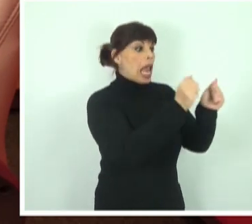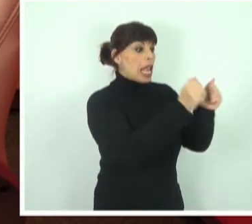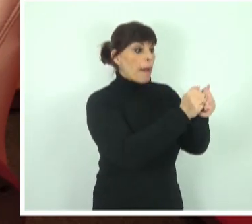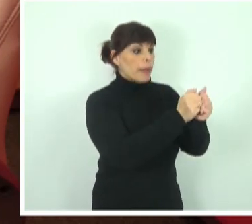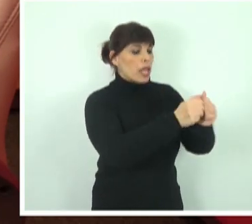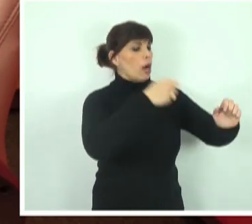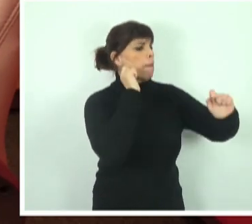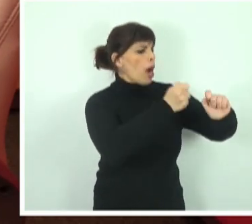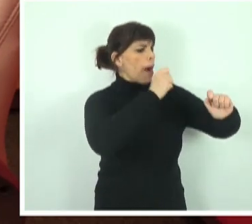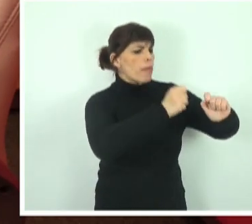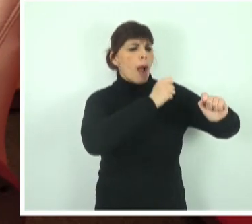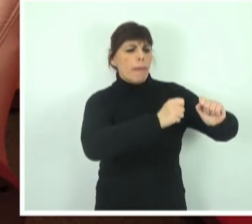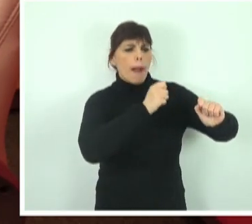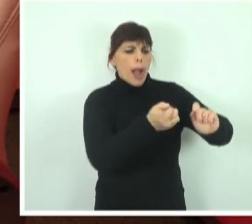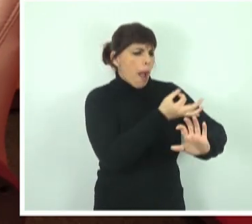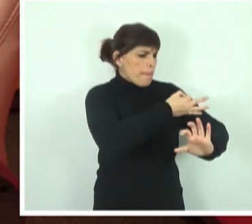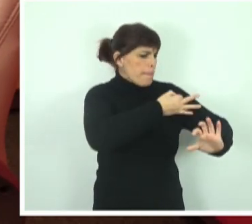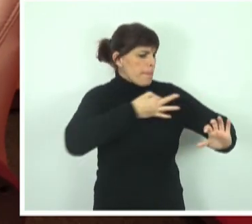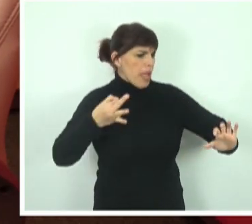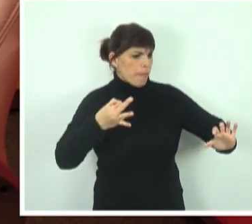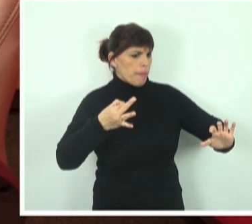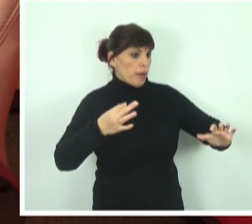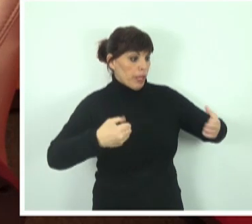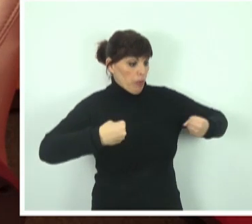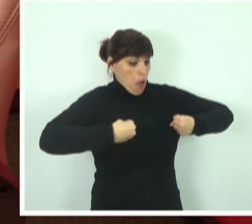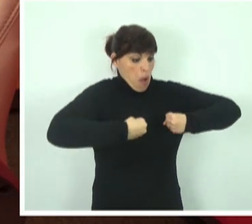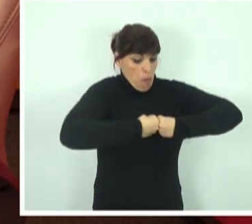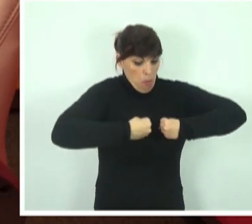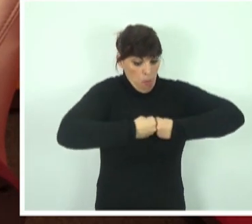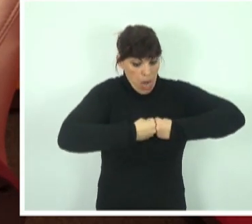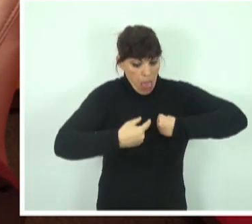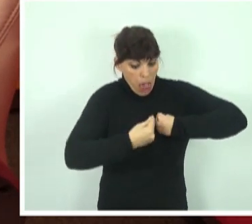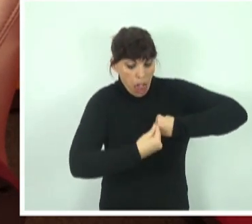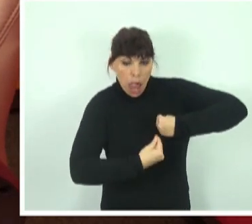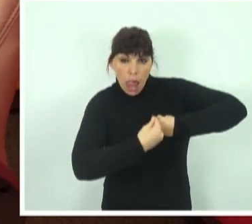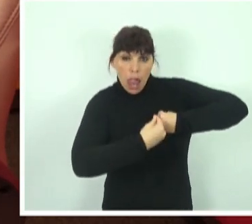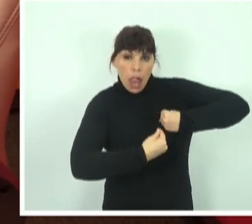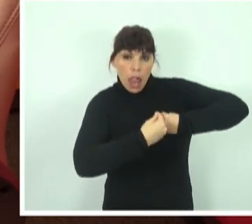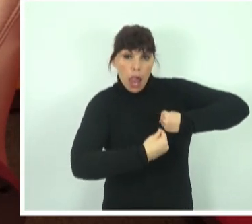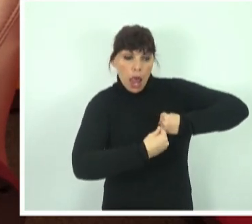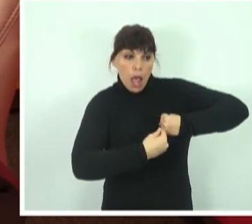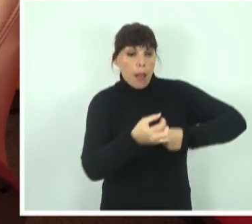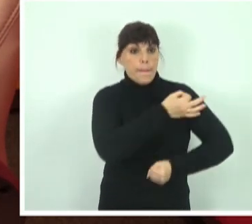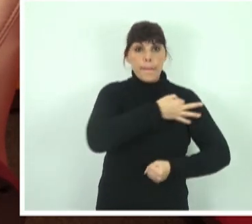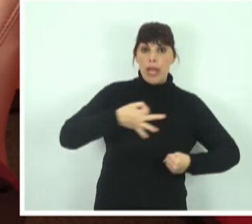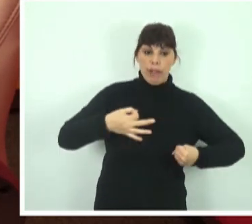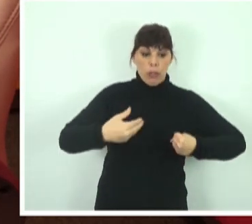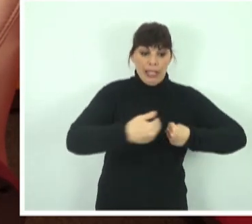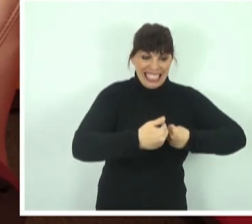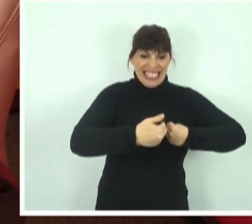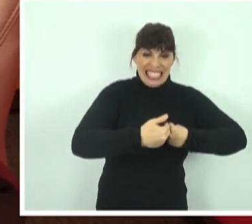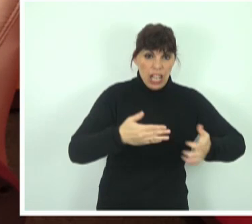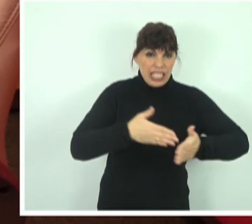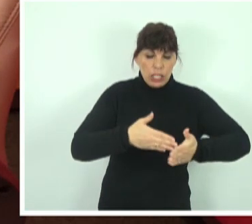cuchillo se puede meter entre esos dos bloques. En un matrimonio no puede haber